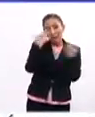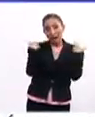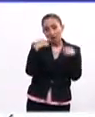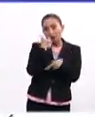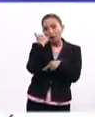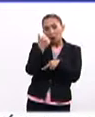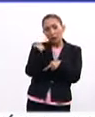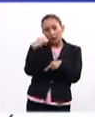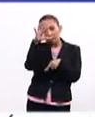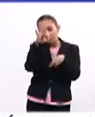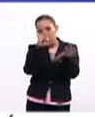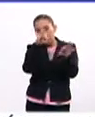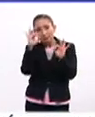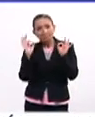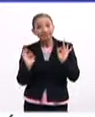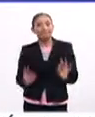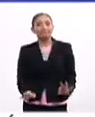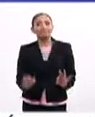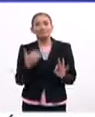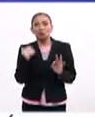alumnos confluyan de forma